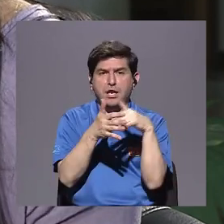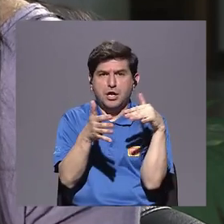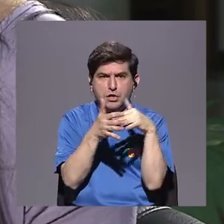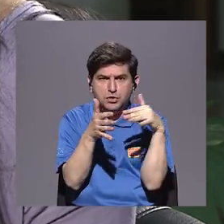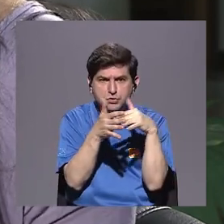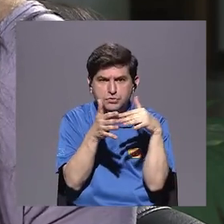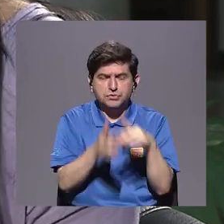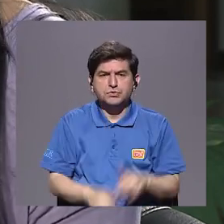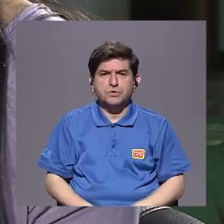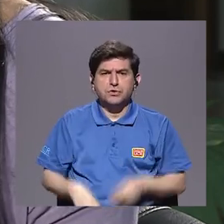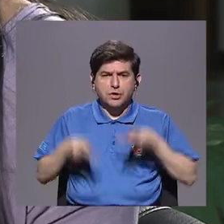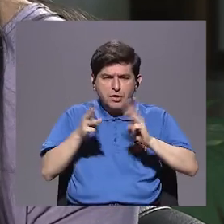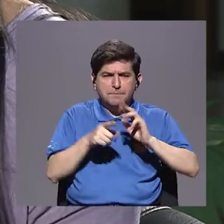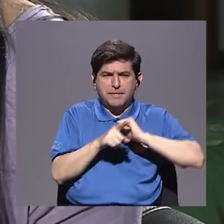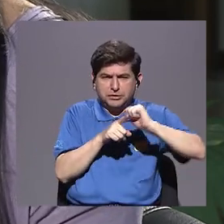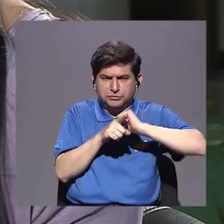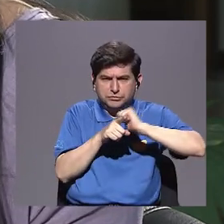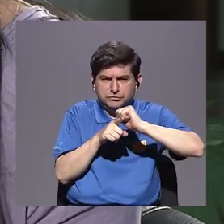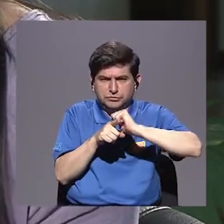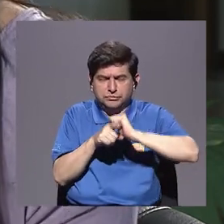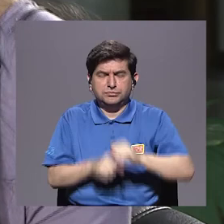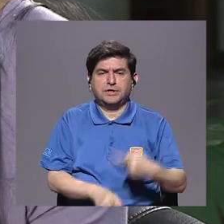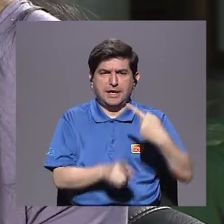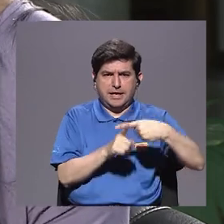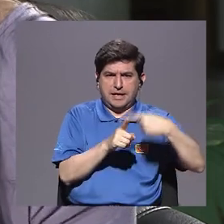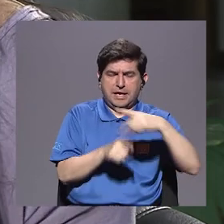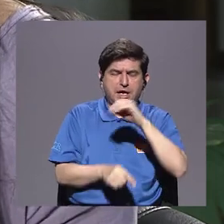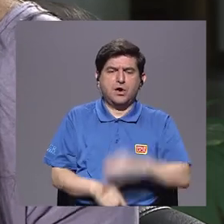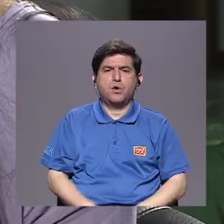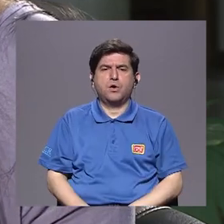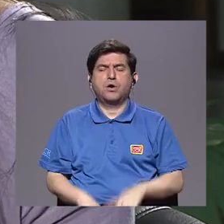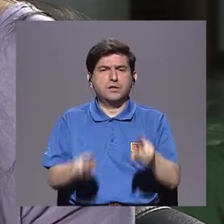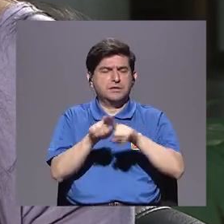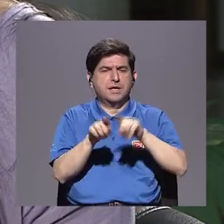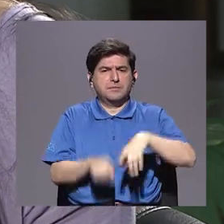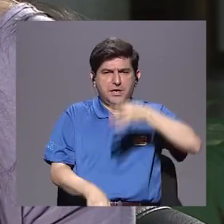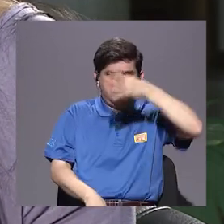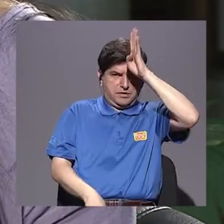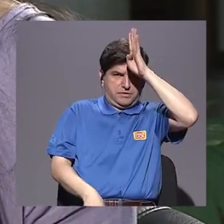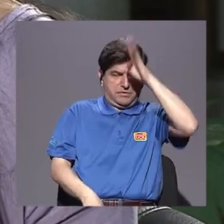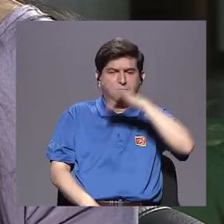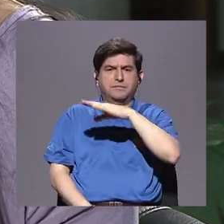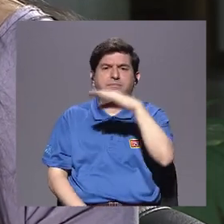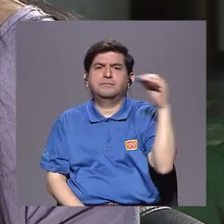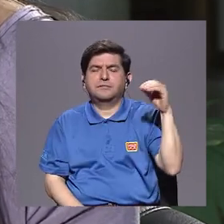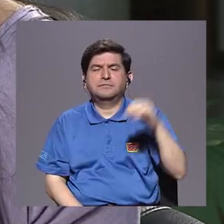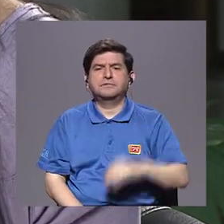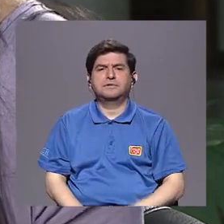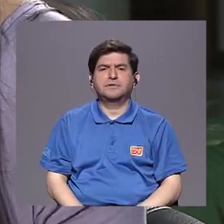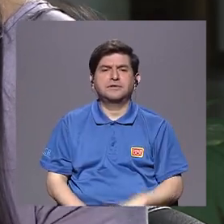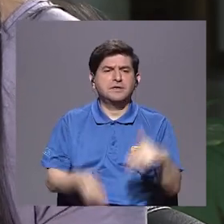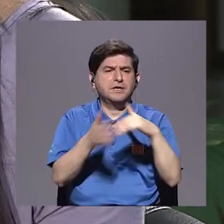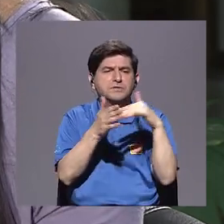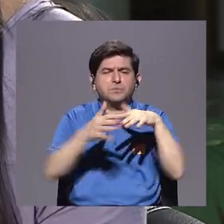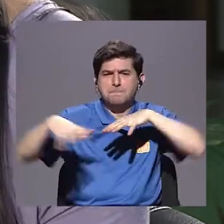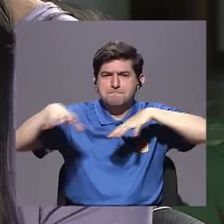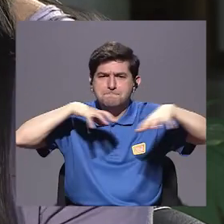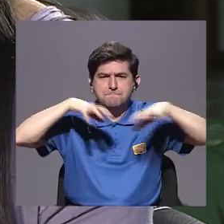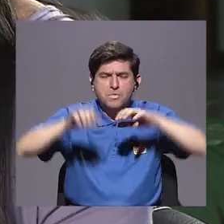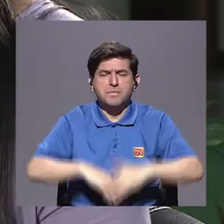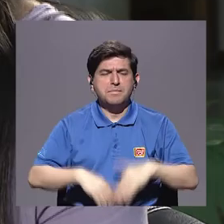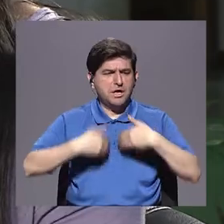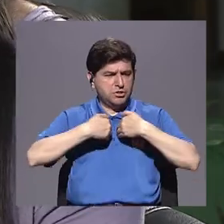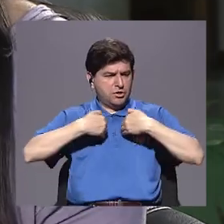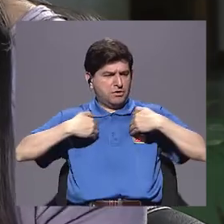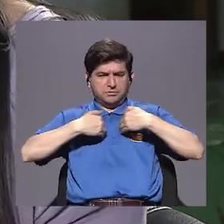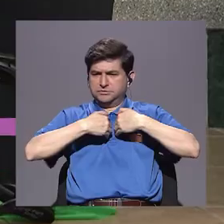estudió métodos de entrenamiento griegos y romanos y también estudió los movimientos de